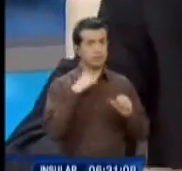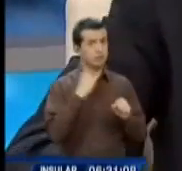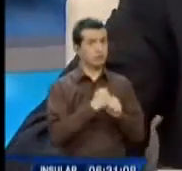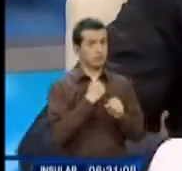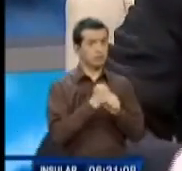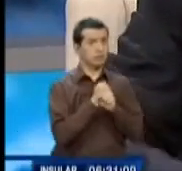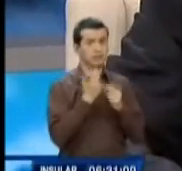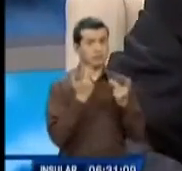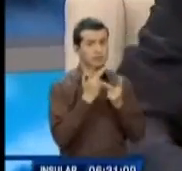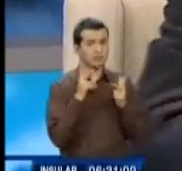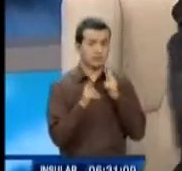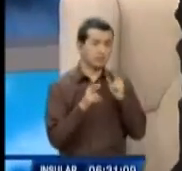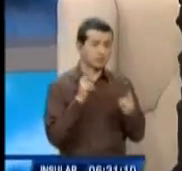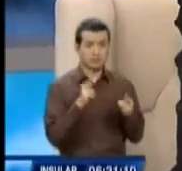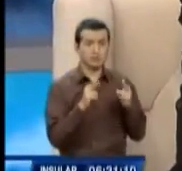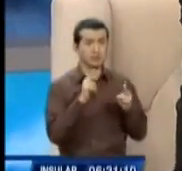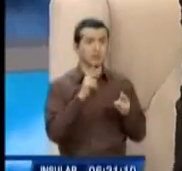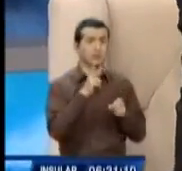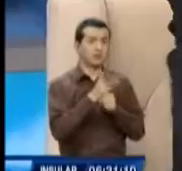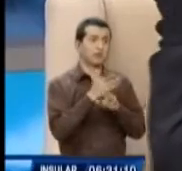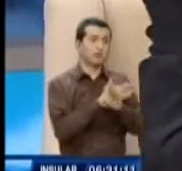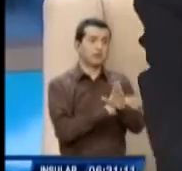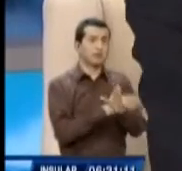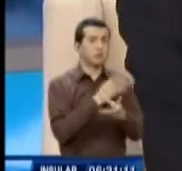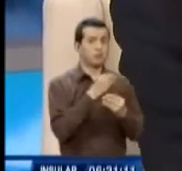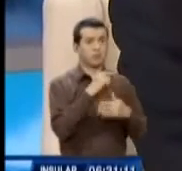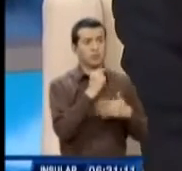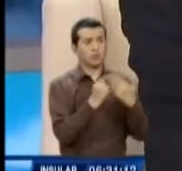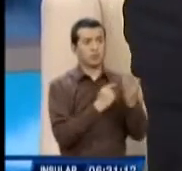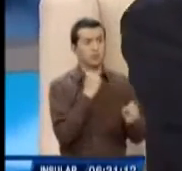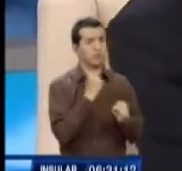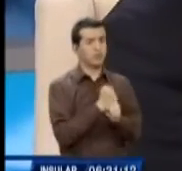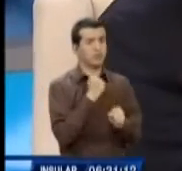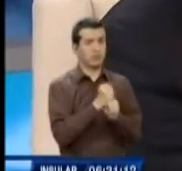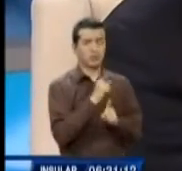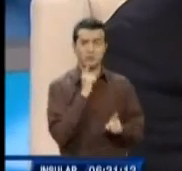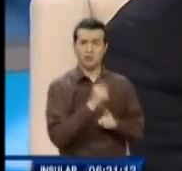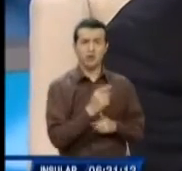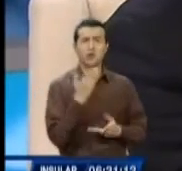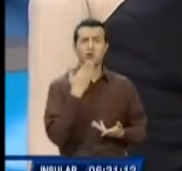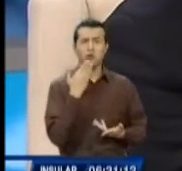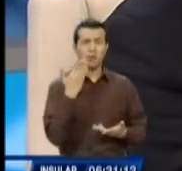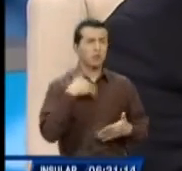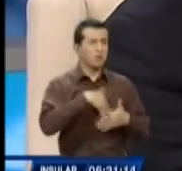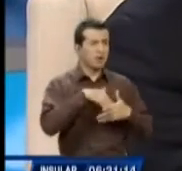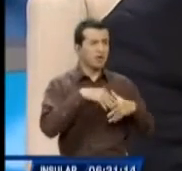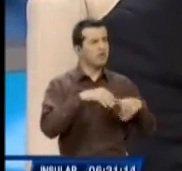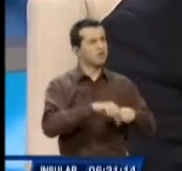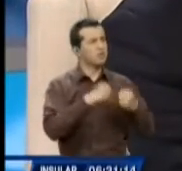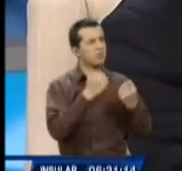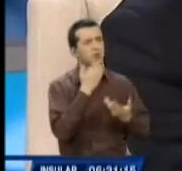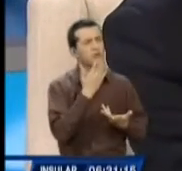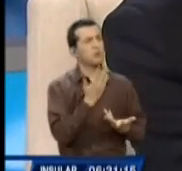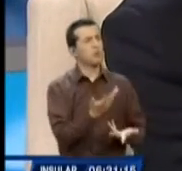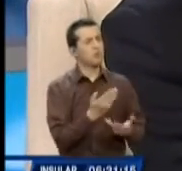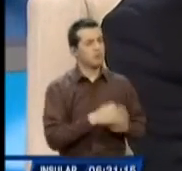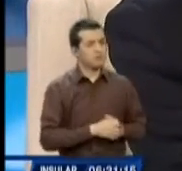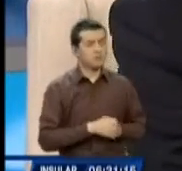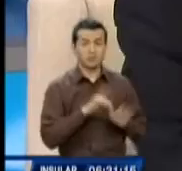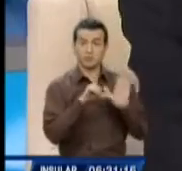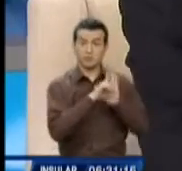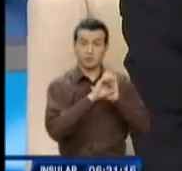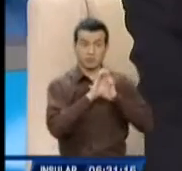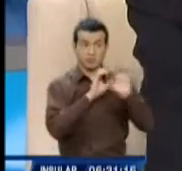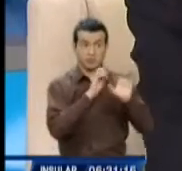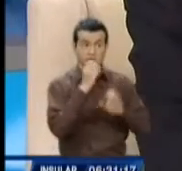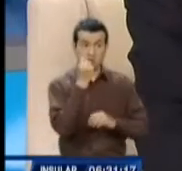trabajar, producir, realizar, y el trabajo previo, que es tremendamente. Es decir, ¿cómo vencen esa barrera en ese sentido? ¿La ley de